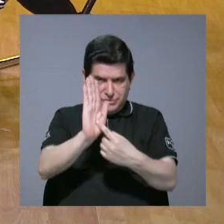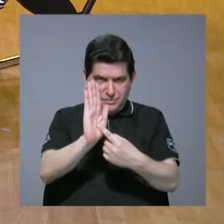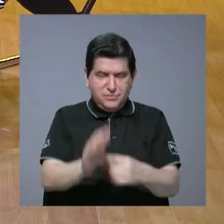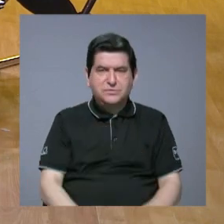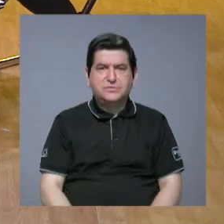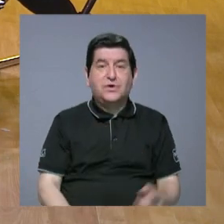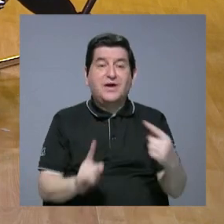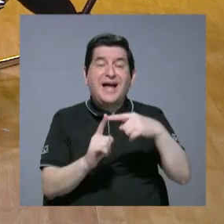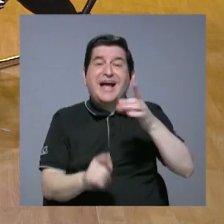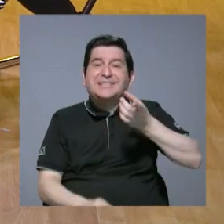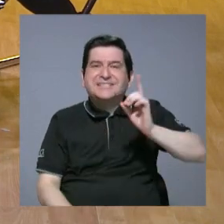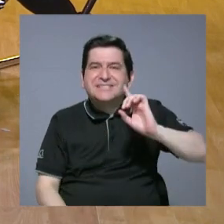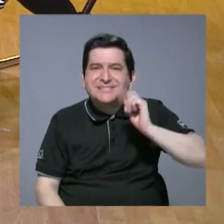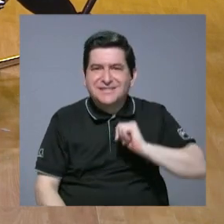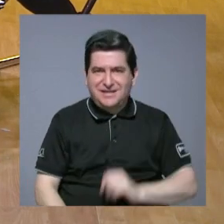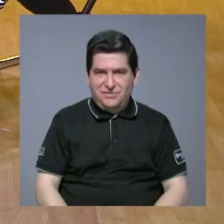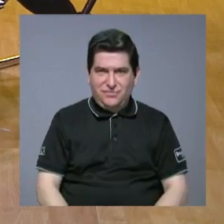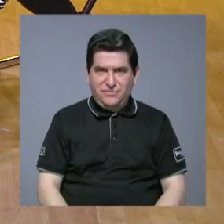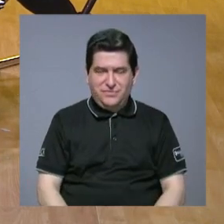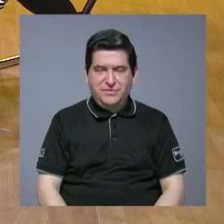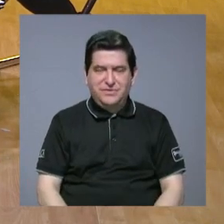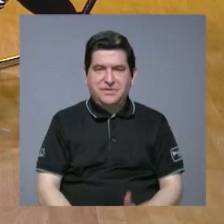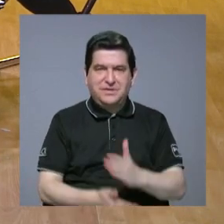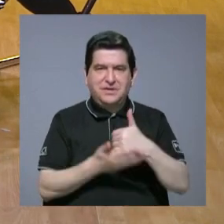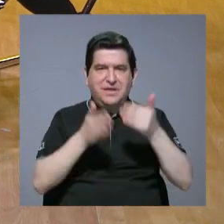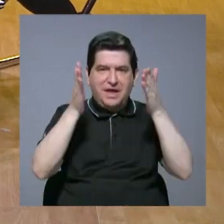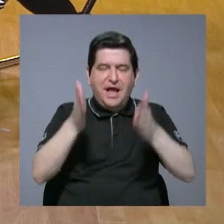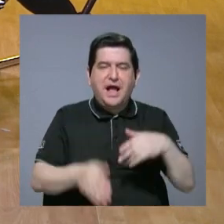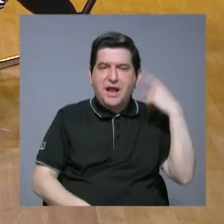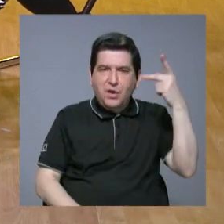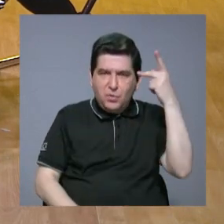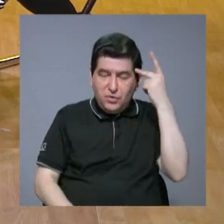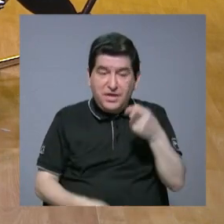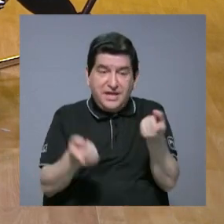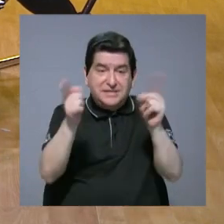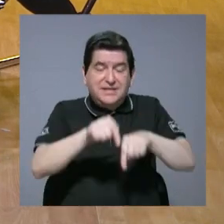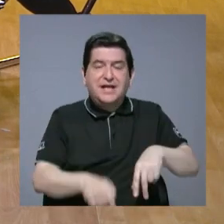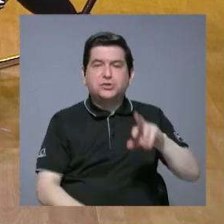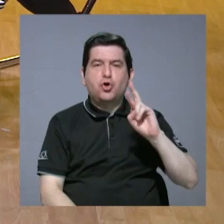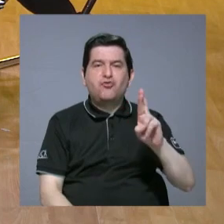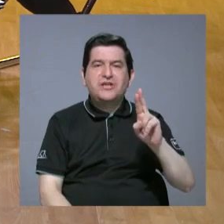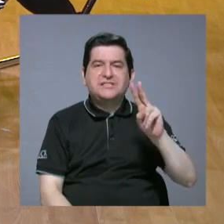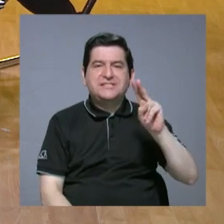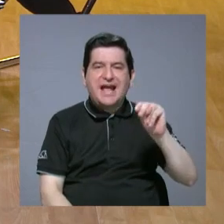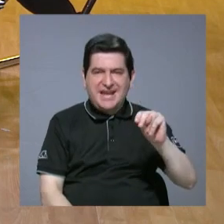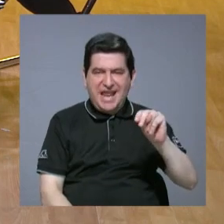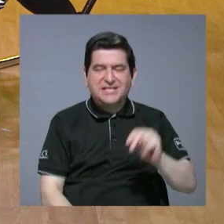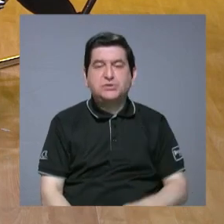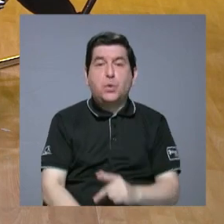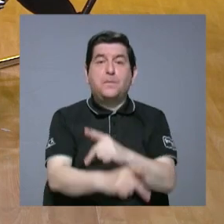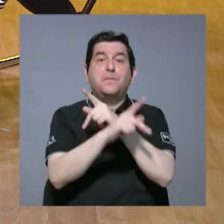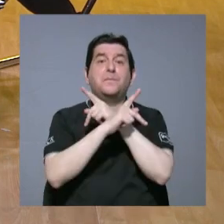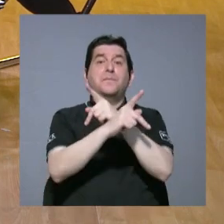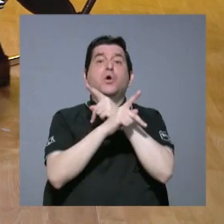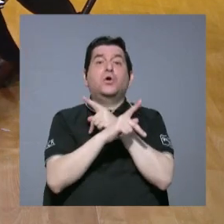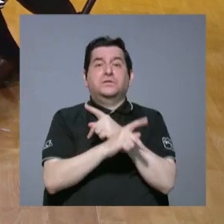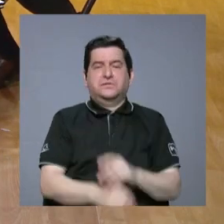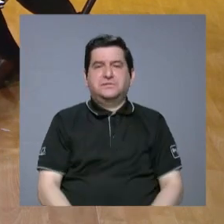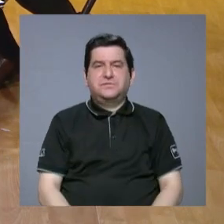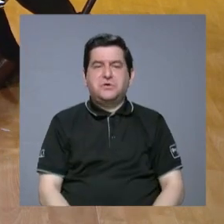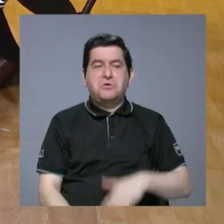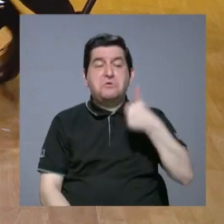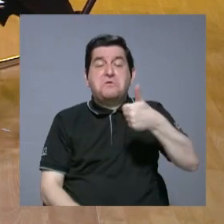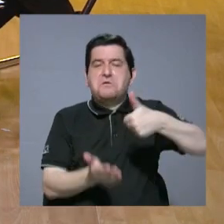qué extremos pueden llegar algunos políticos, en este caso Richard Nixon, para protegerse, para ganar